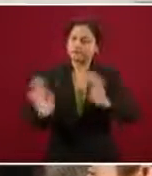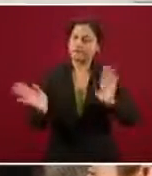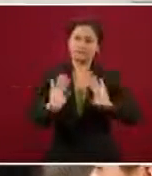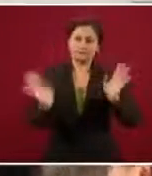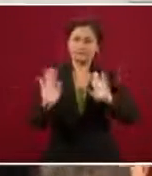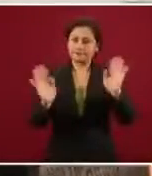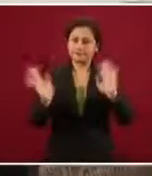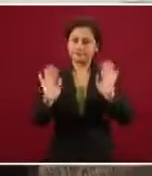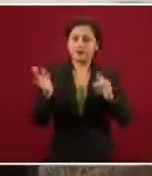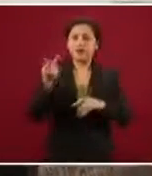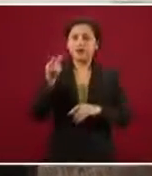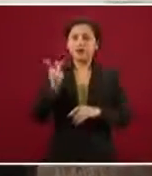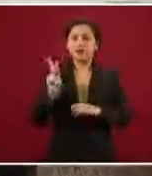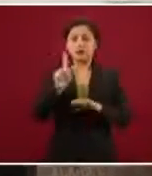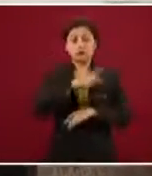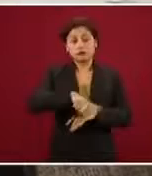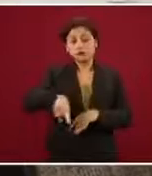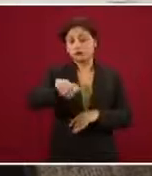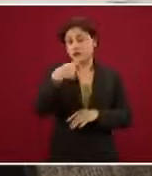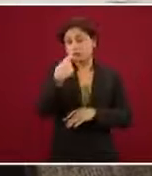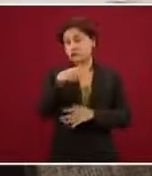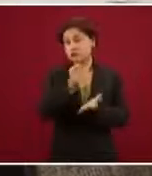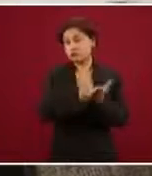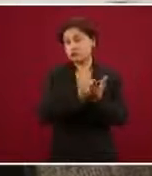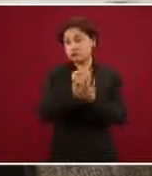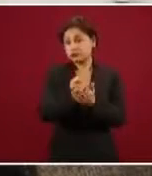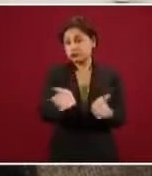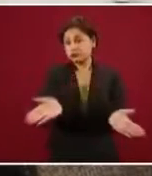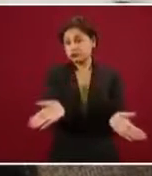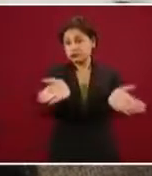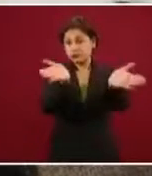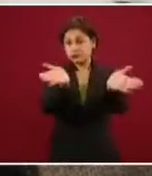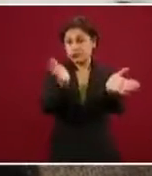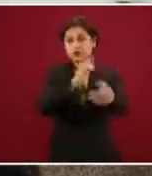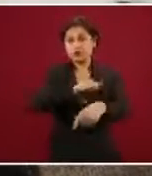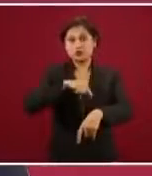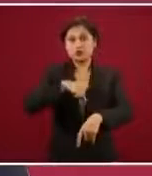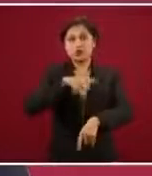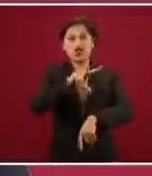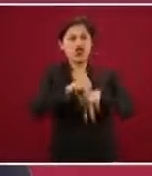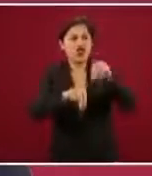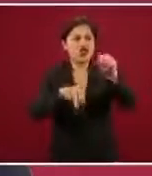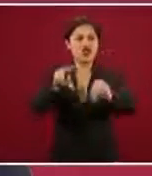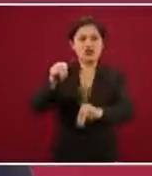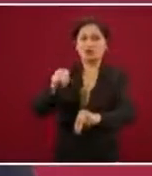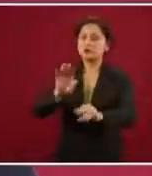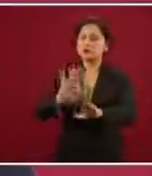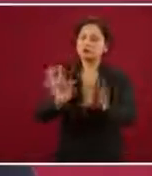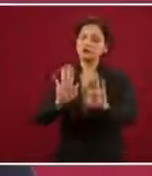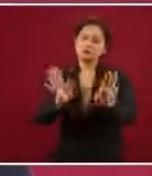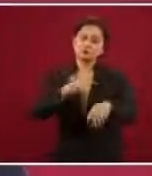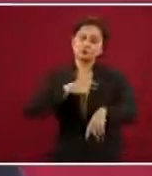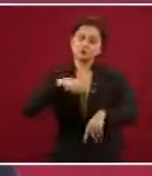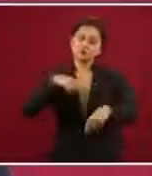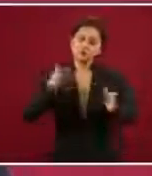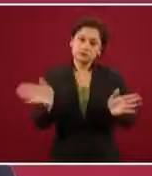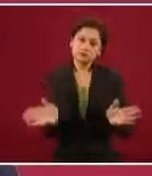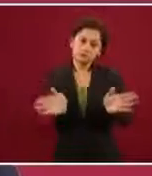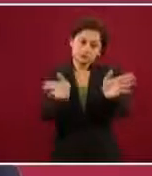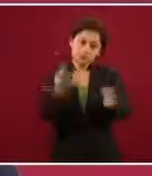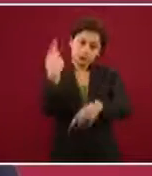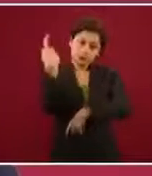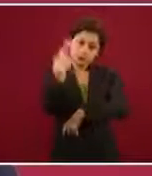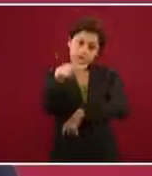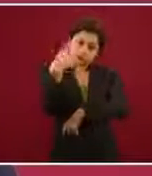tampoco impedirlo, no debemos impedirlo, son iniciativas de los